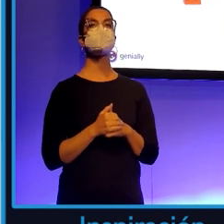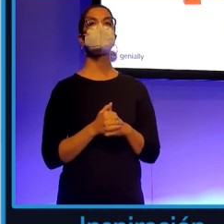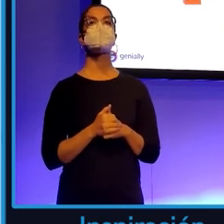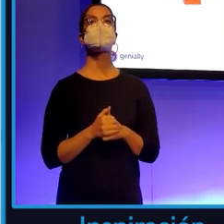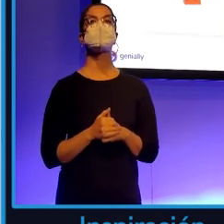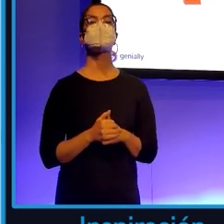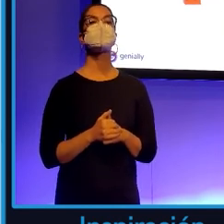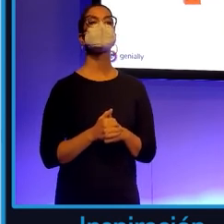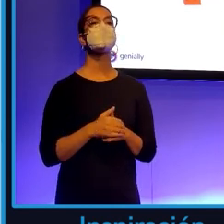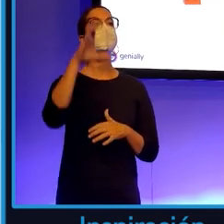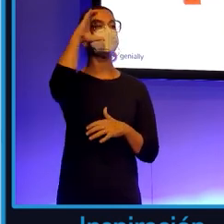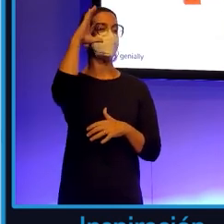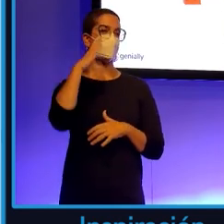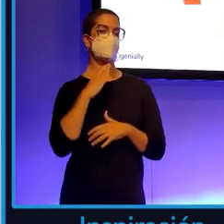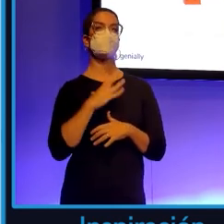escuchamos